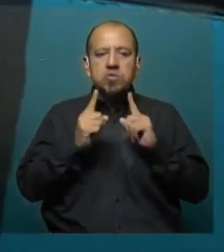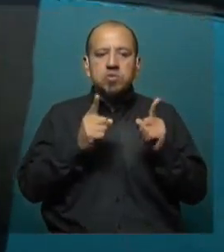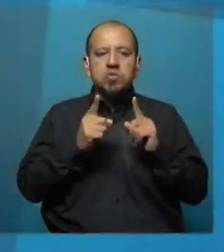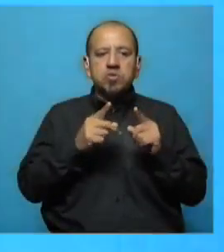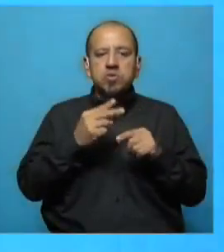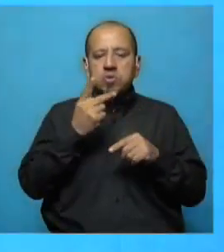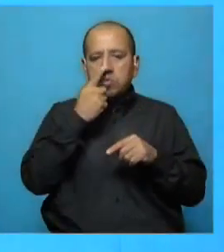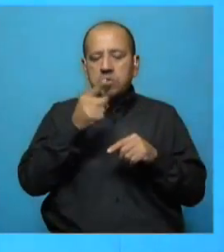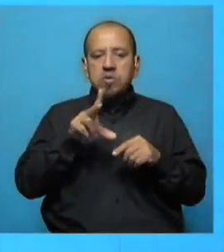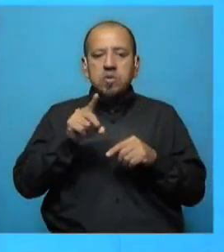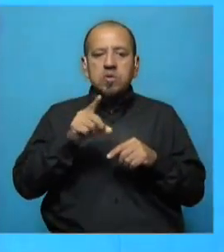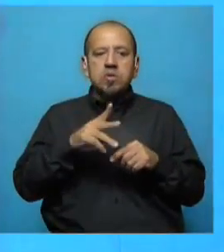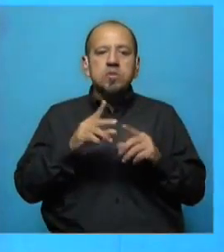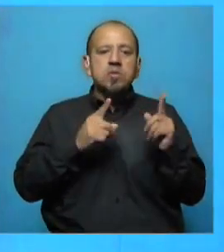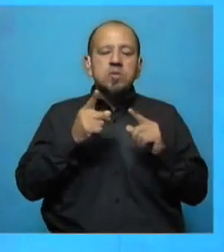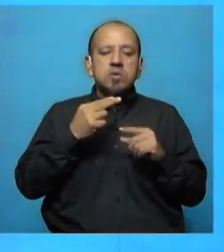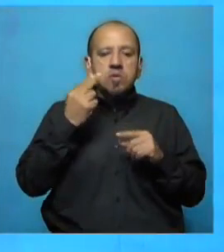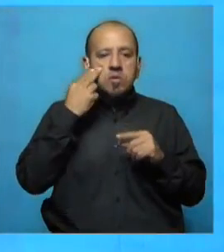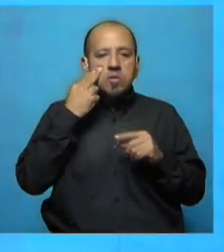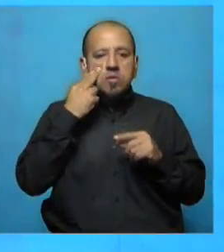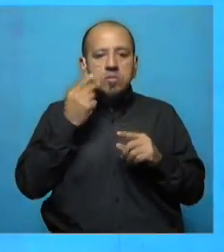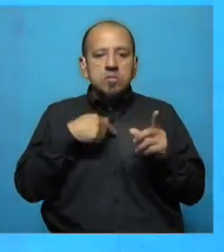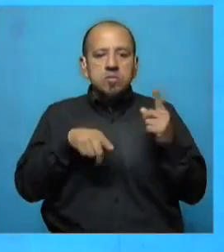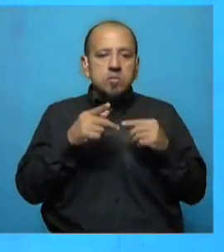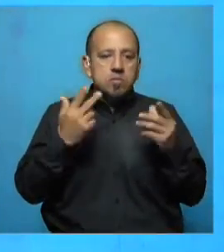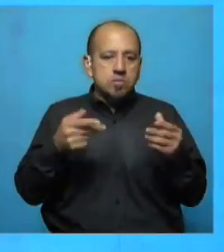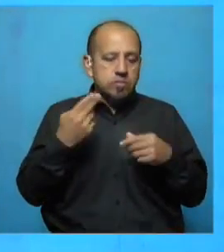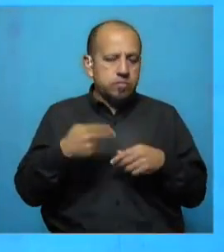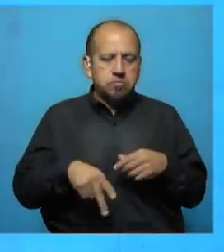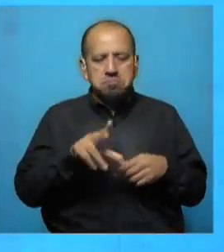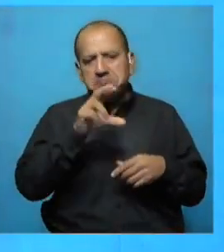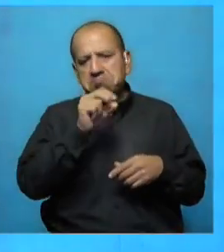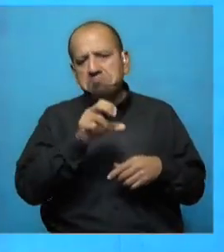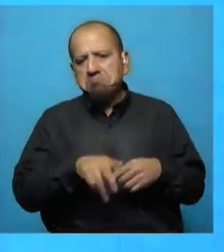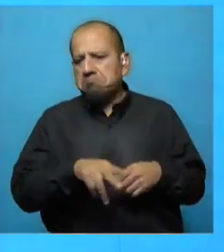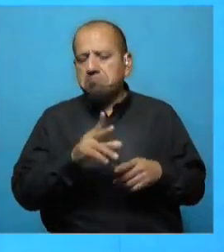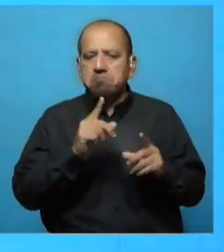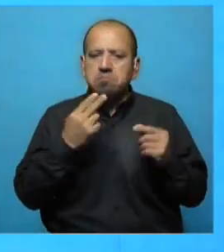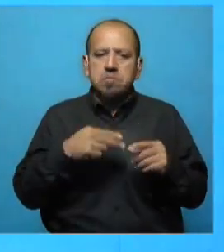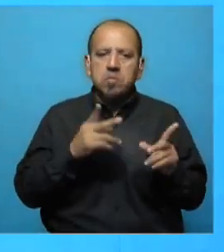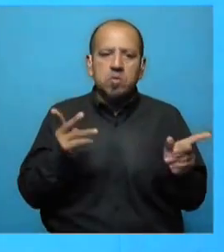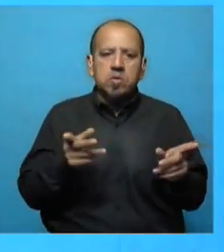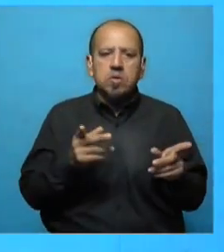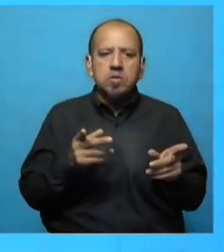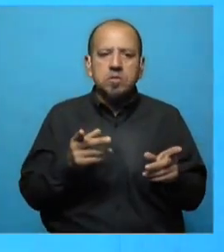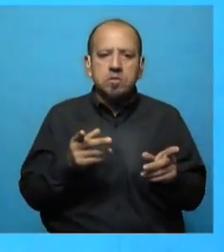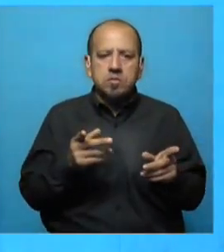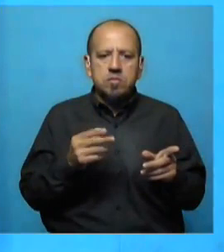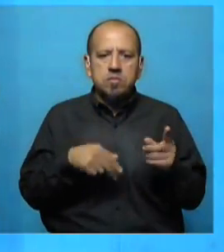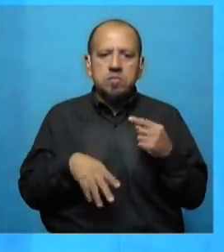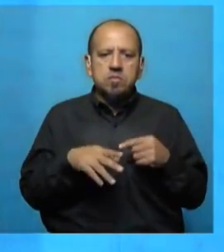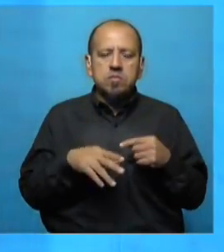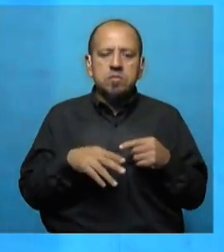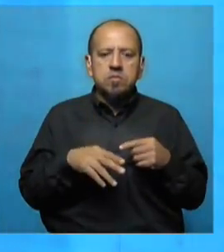comercial siempre por algún chiste no nunca insulté a nadie en redes sociales no nunca agredía a nadie ni dije nada fuera de lugar pero a veces